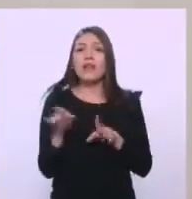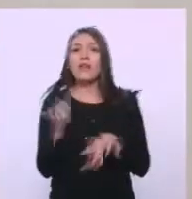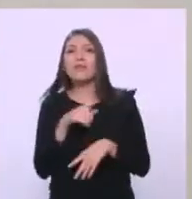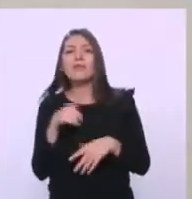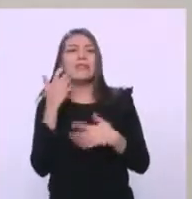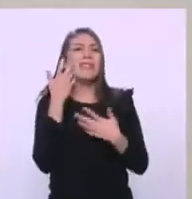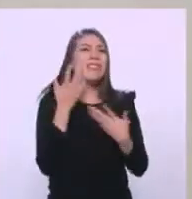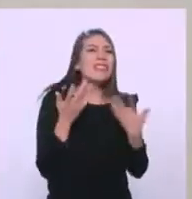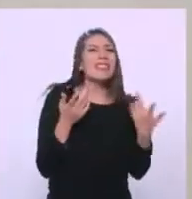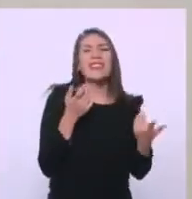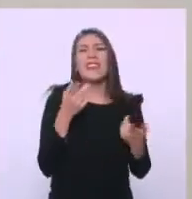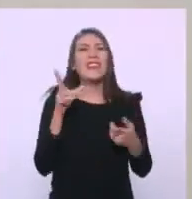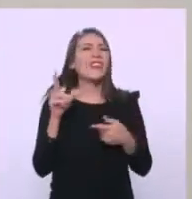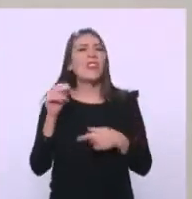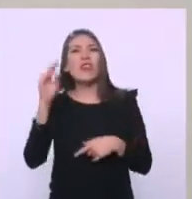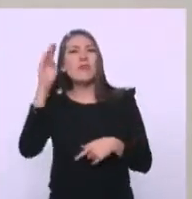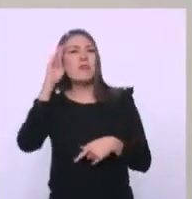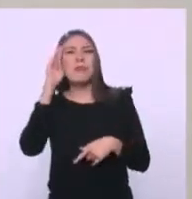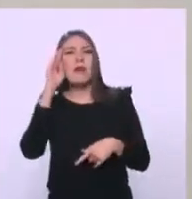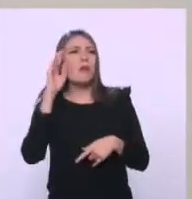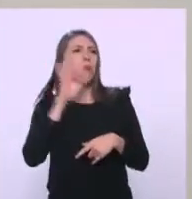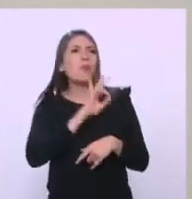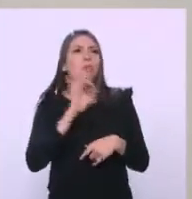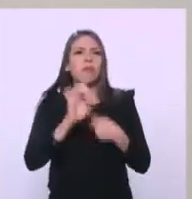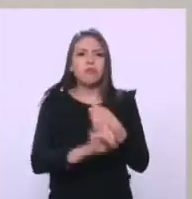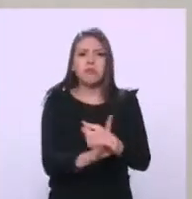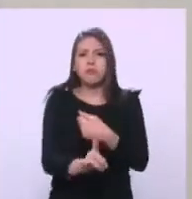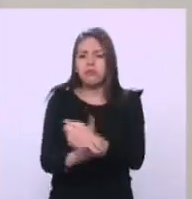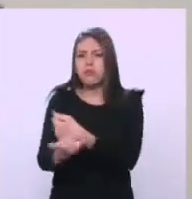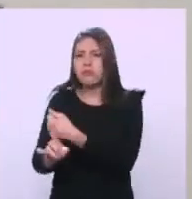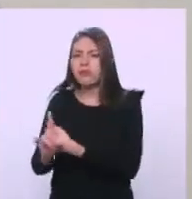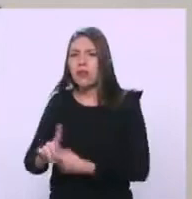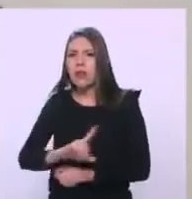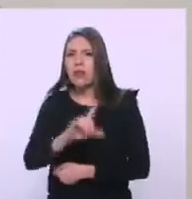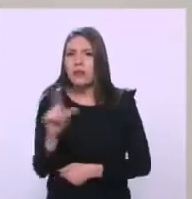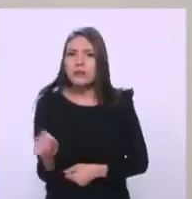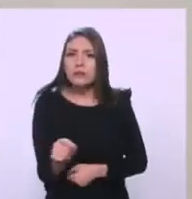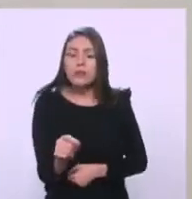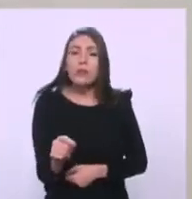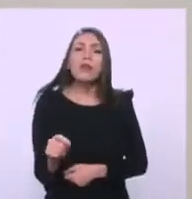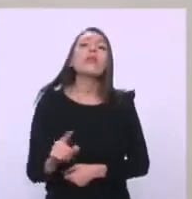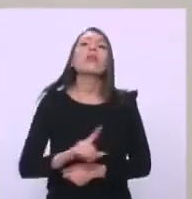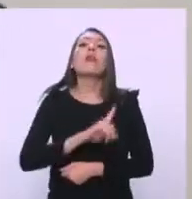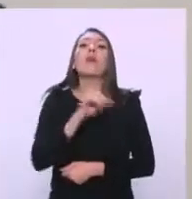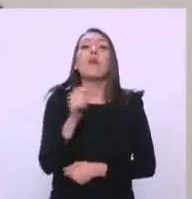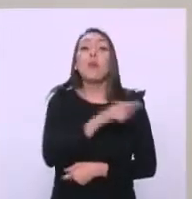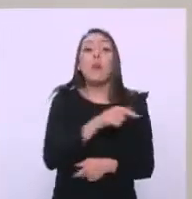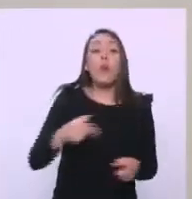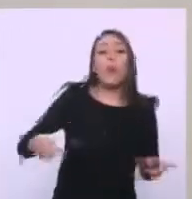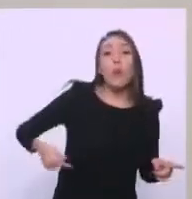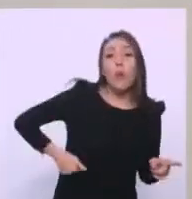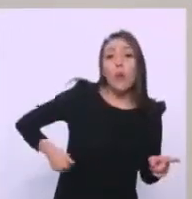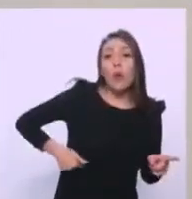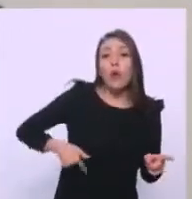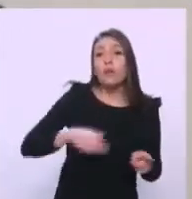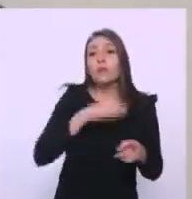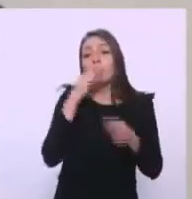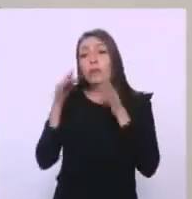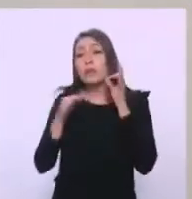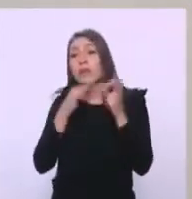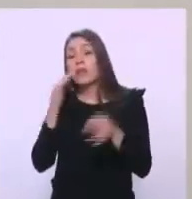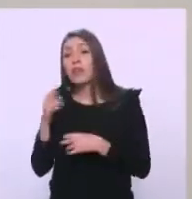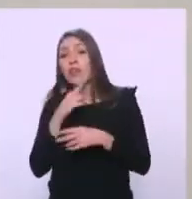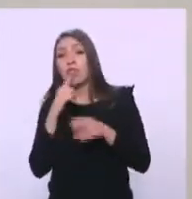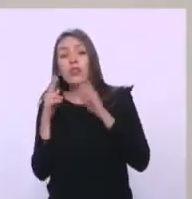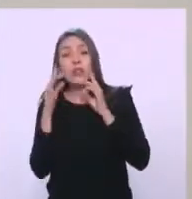ambiciosas que no piensan en las consecuencias y que mueren personas por su por las fake news, pues,